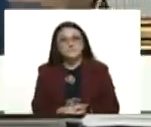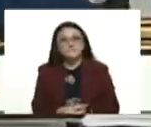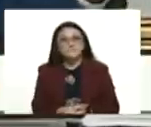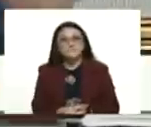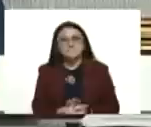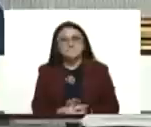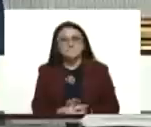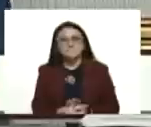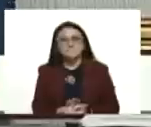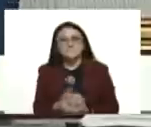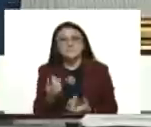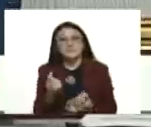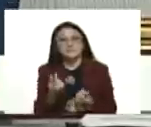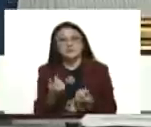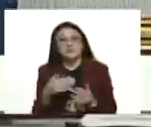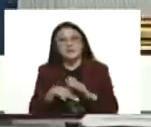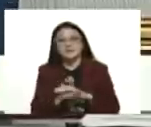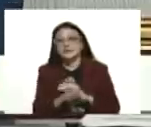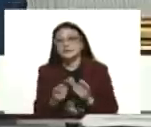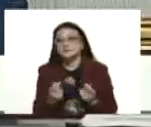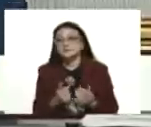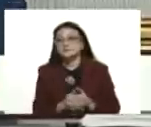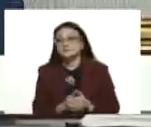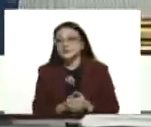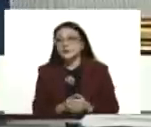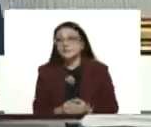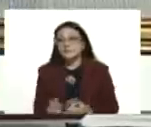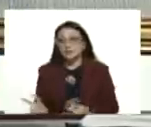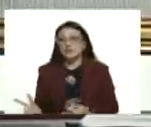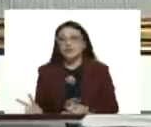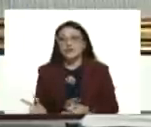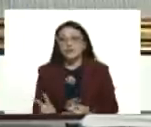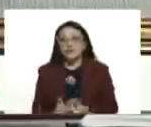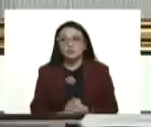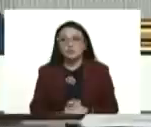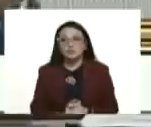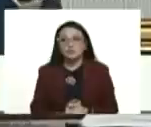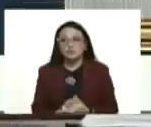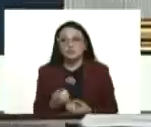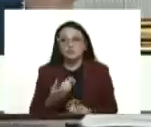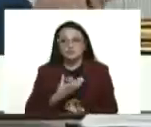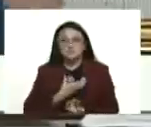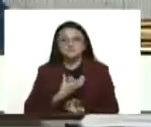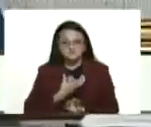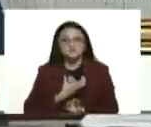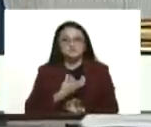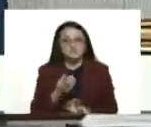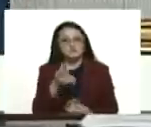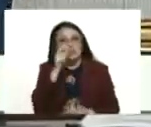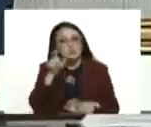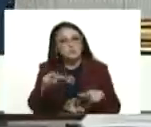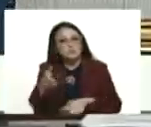Un compadre que tenía los reales, que se robó en una alcaldía en el estado de Aragua. Y el compadre se murió.